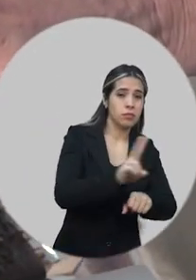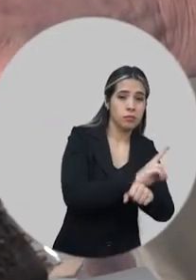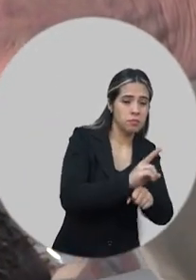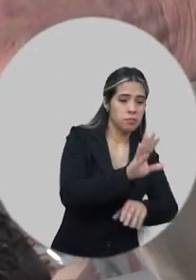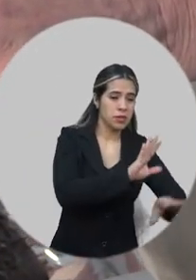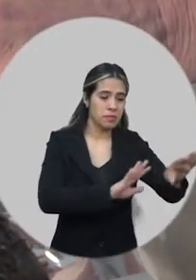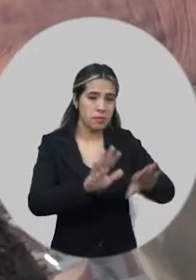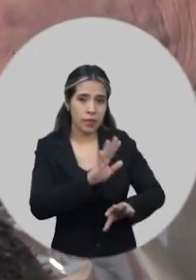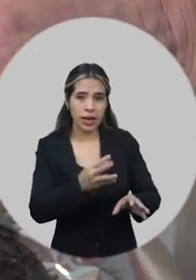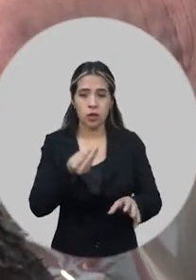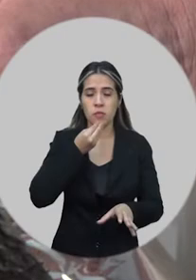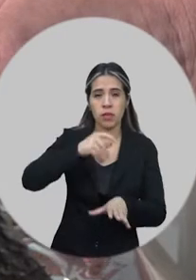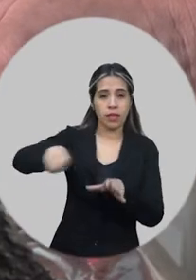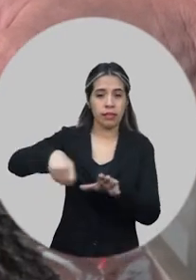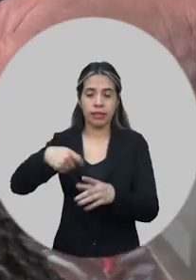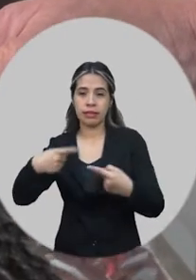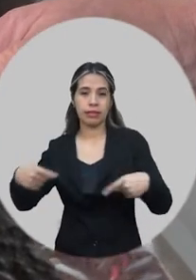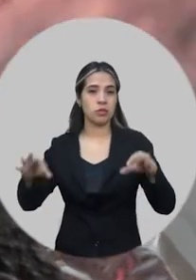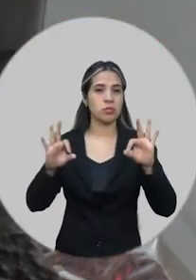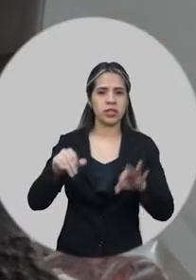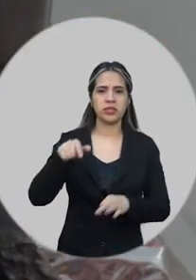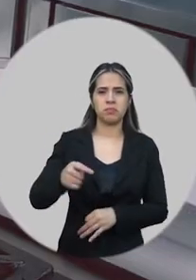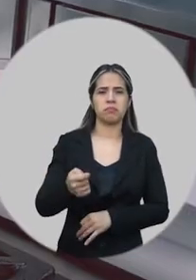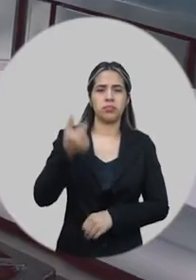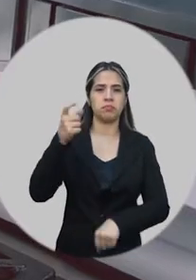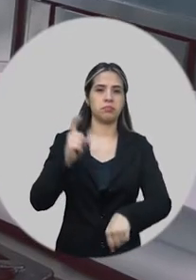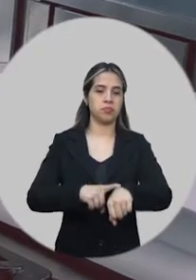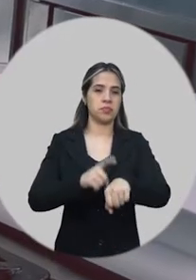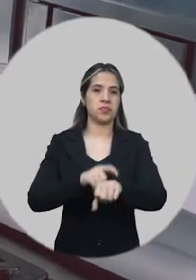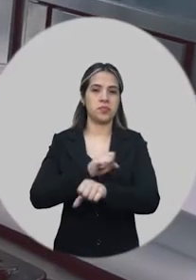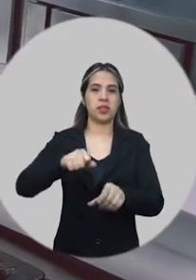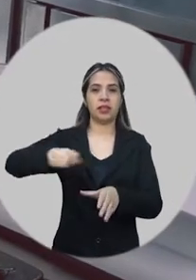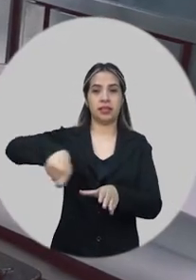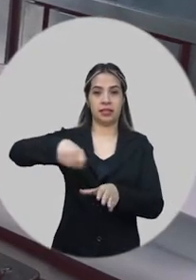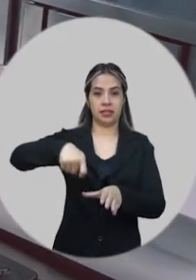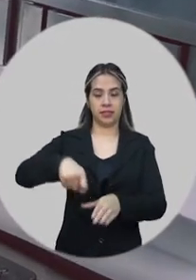chicos, entonces nos puede salvar porque se prepara volando.